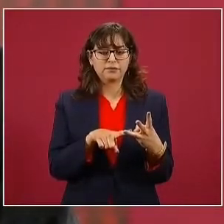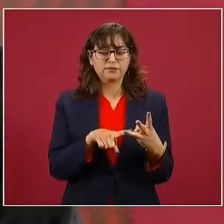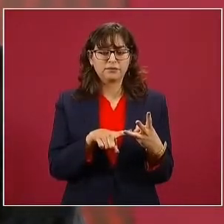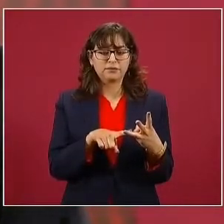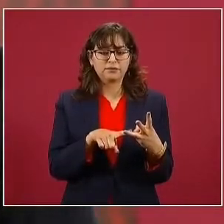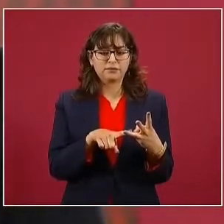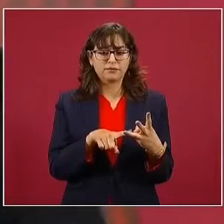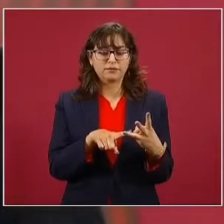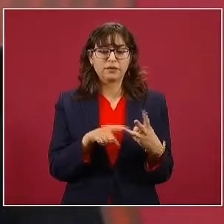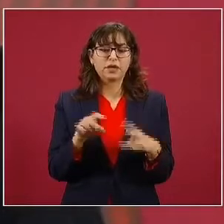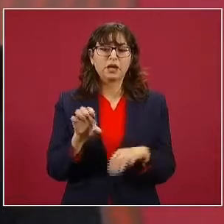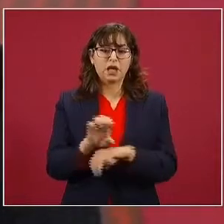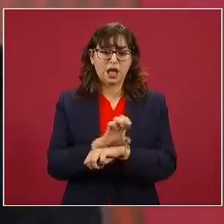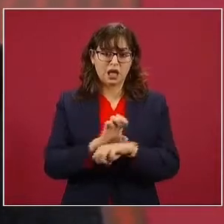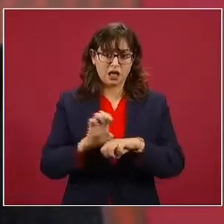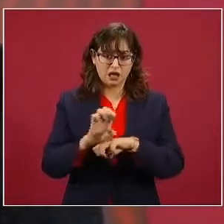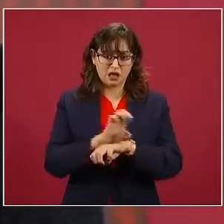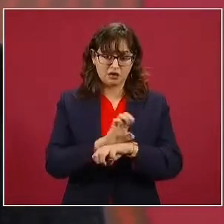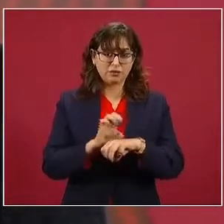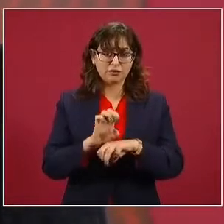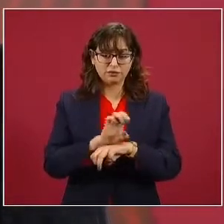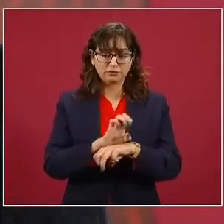que en Ecuador,